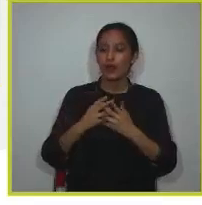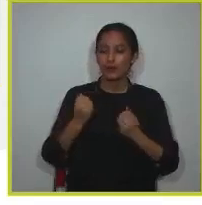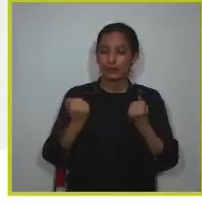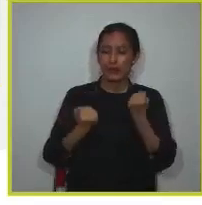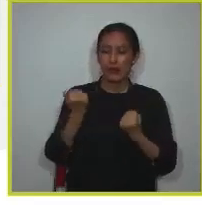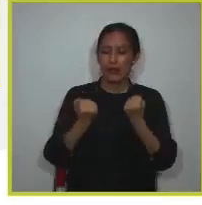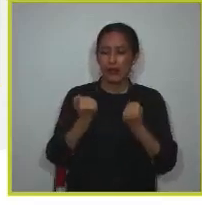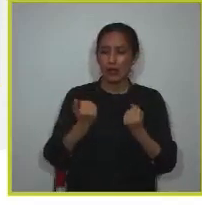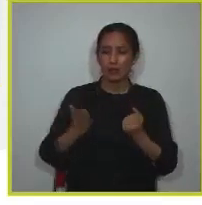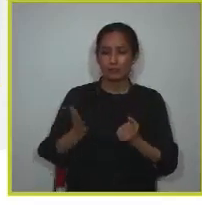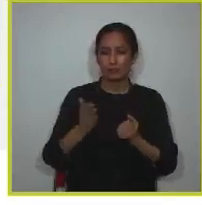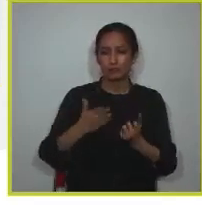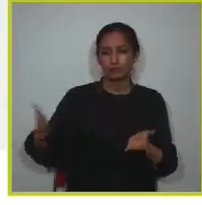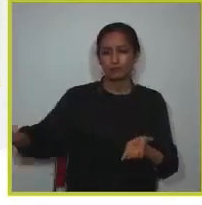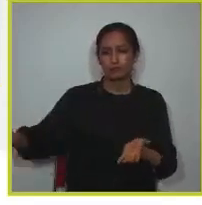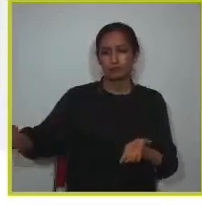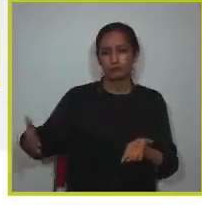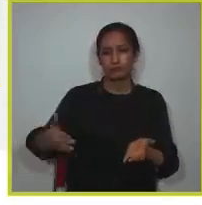limpieza